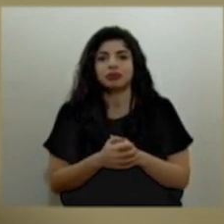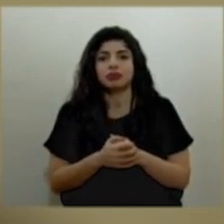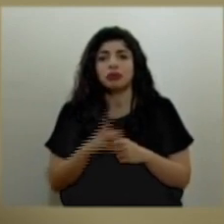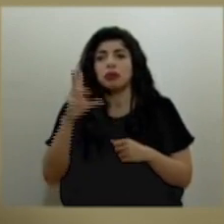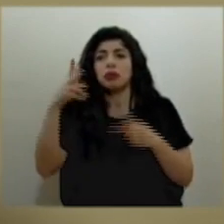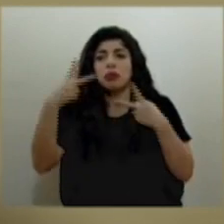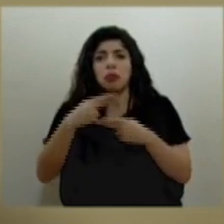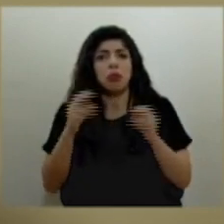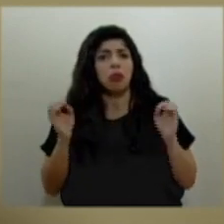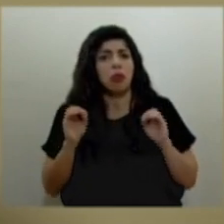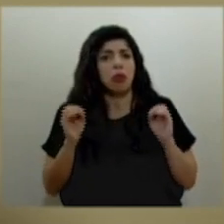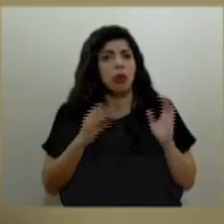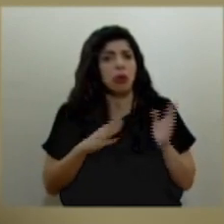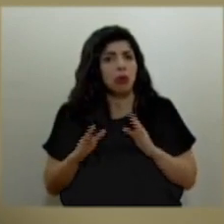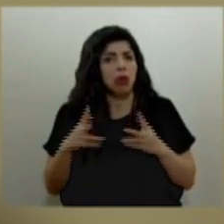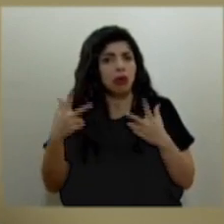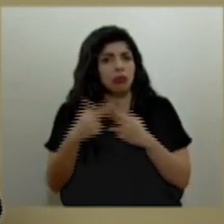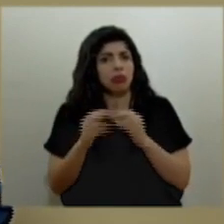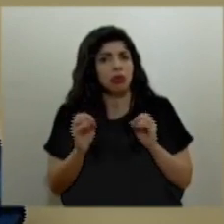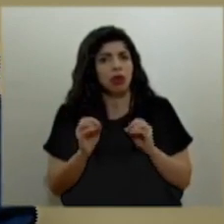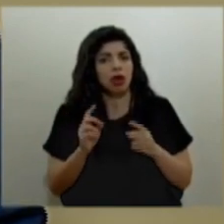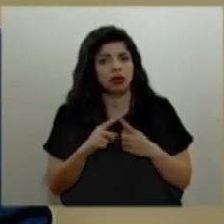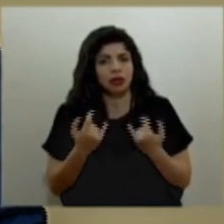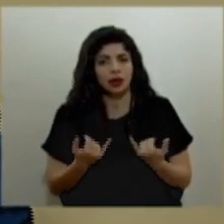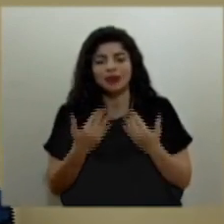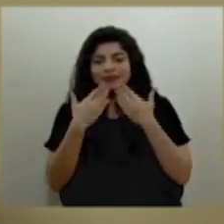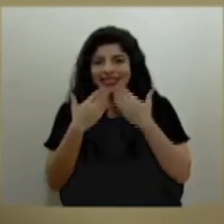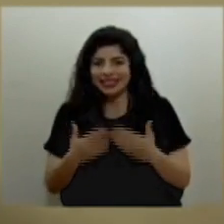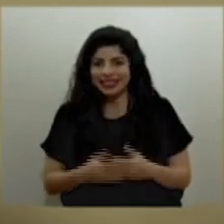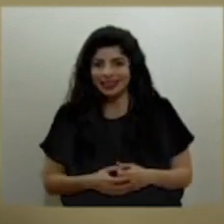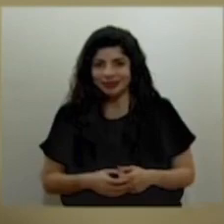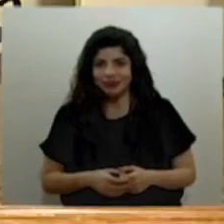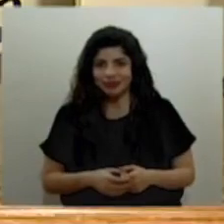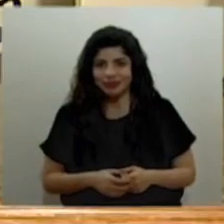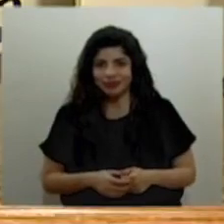de interrupciones hasta este momento. Gracias.